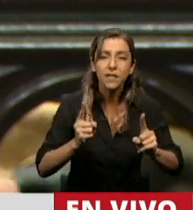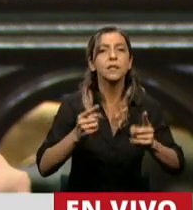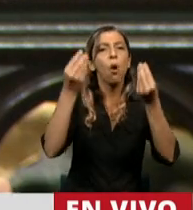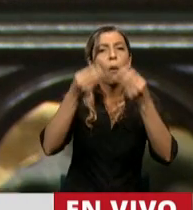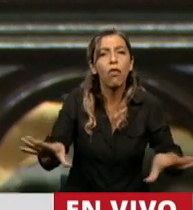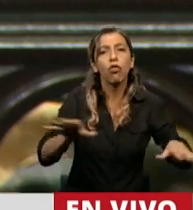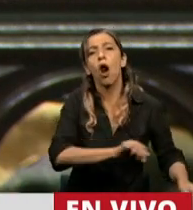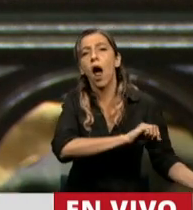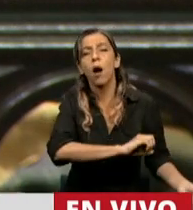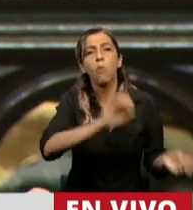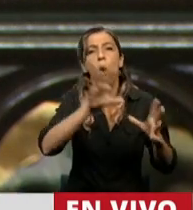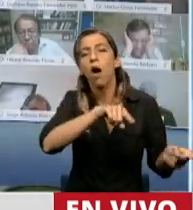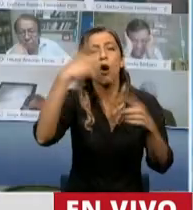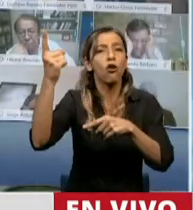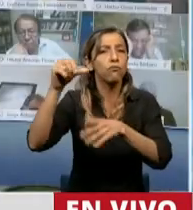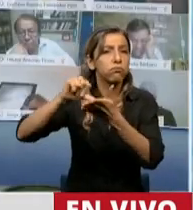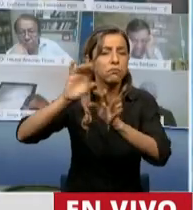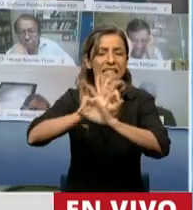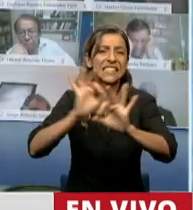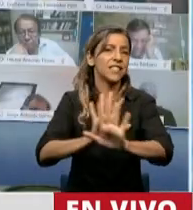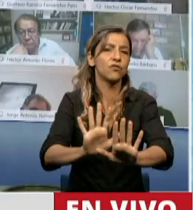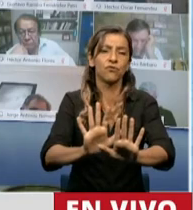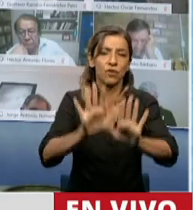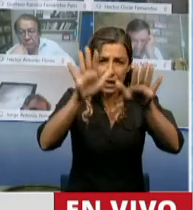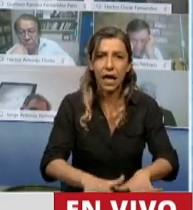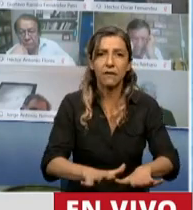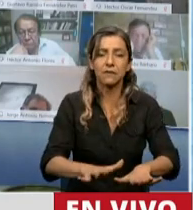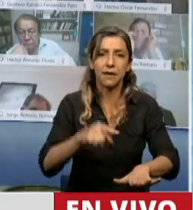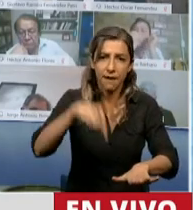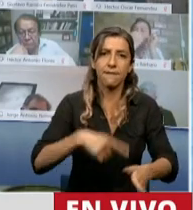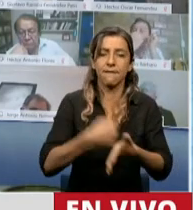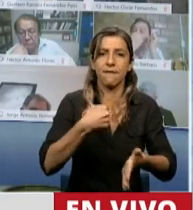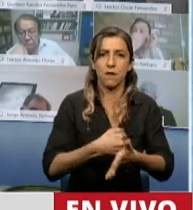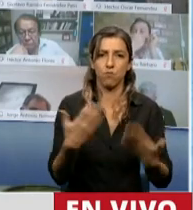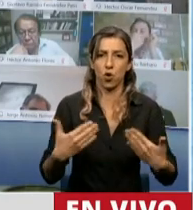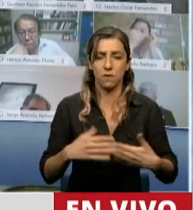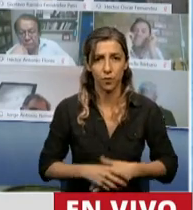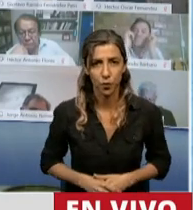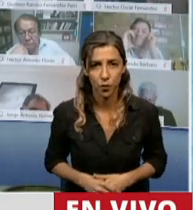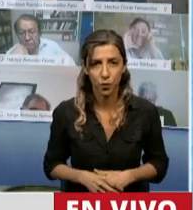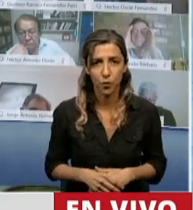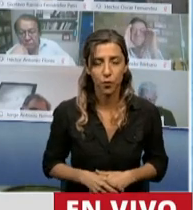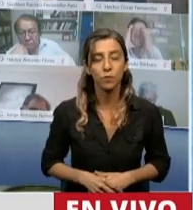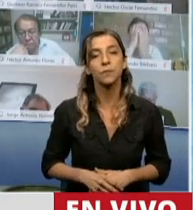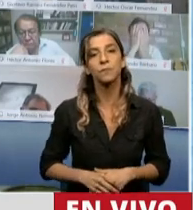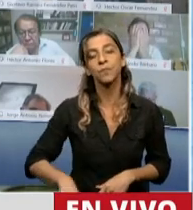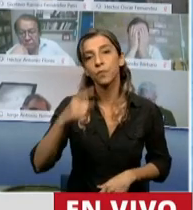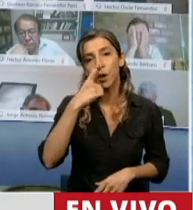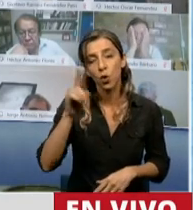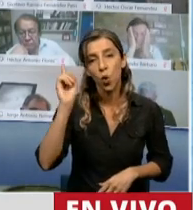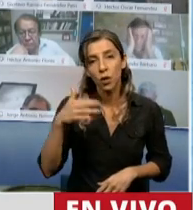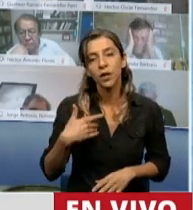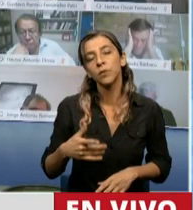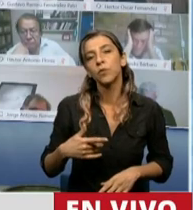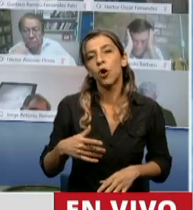último, y para dejar y la voy a cambiar un poco, es una frase muy vieja de